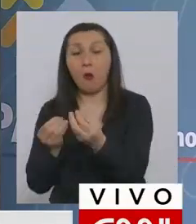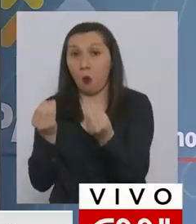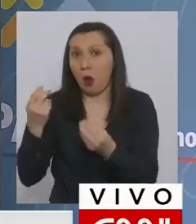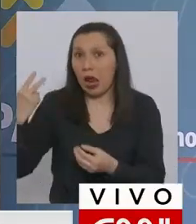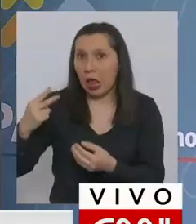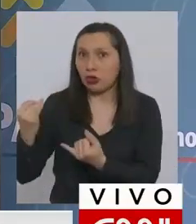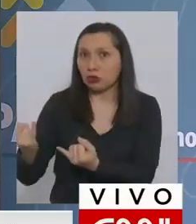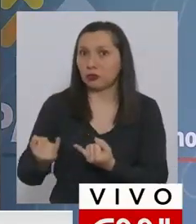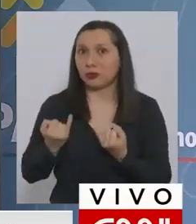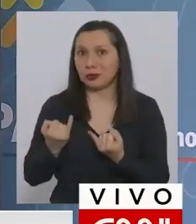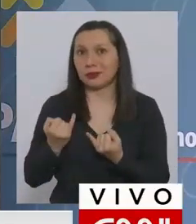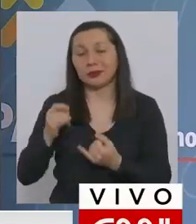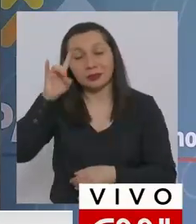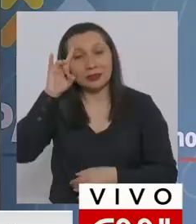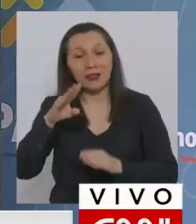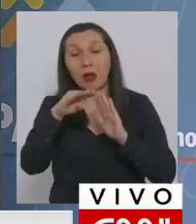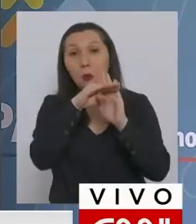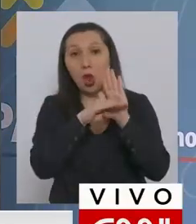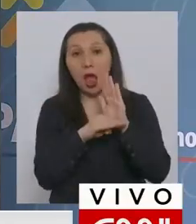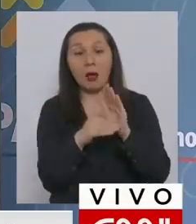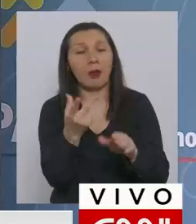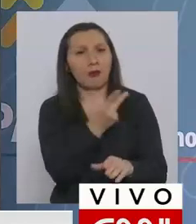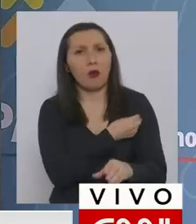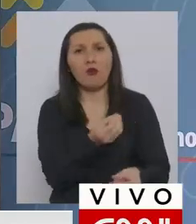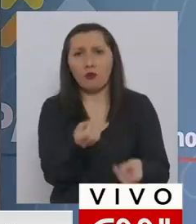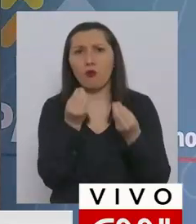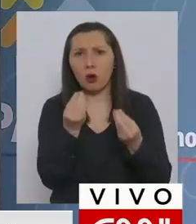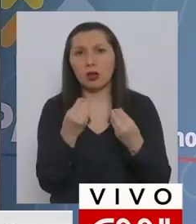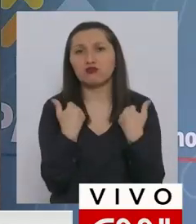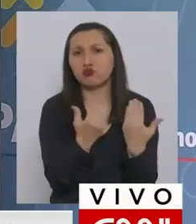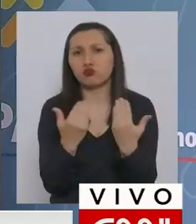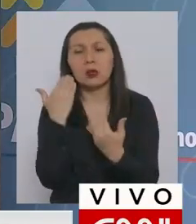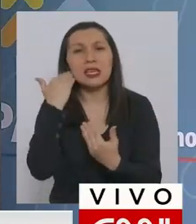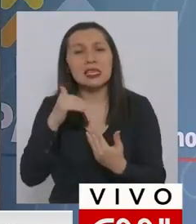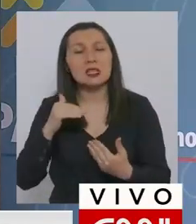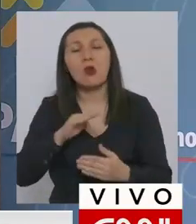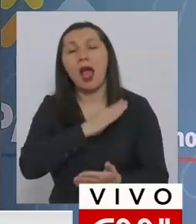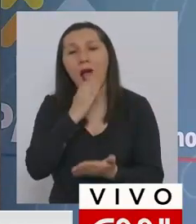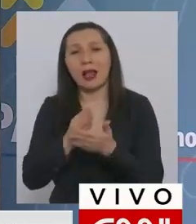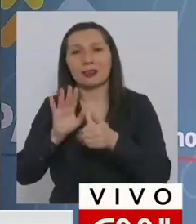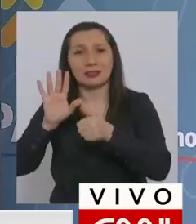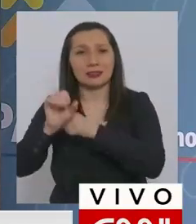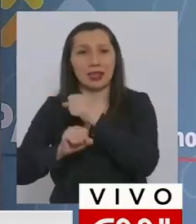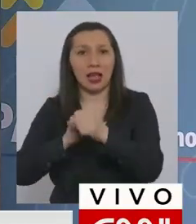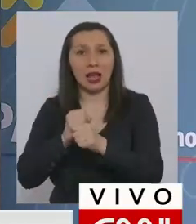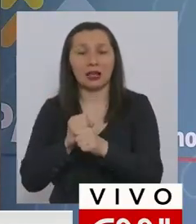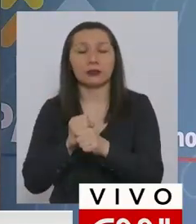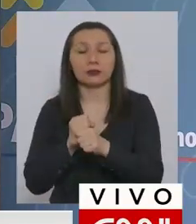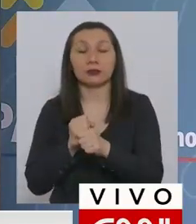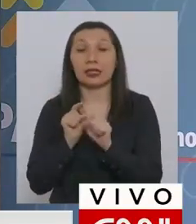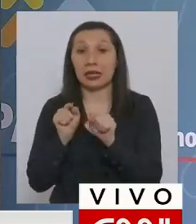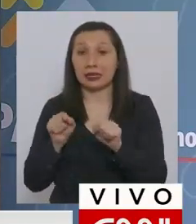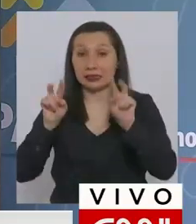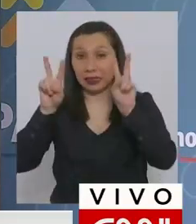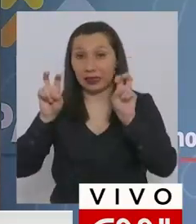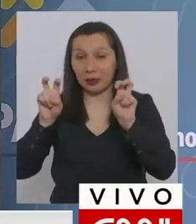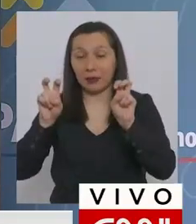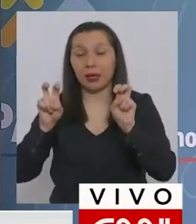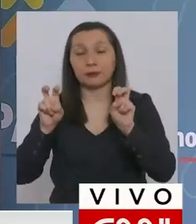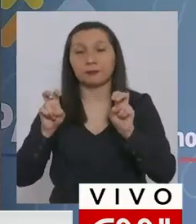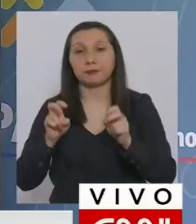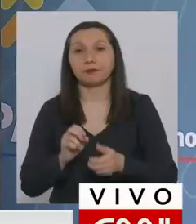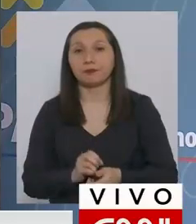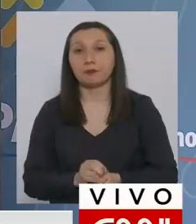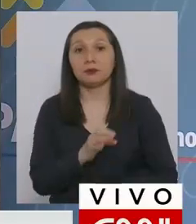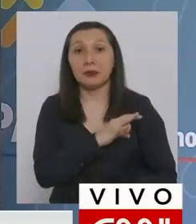los periodistas con las preguntas del día de hoy. Por favor, primera pregunta. ¿Cómo está, ministro, subsecretario? Buenas tardes.